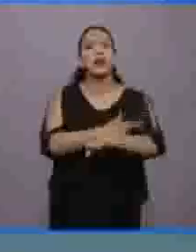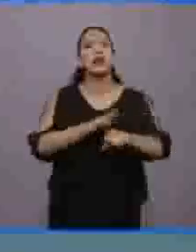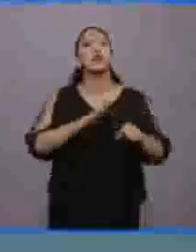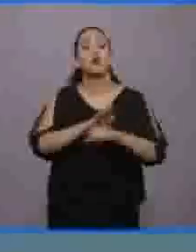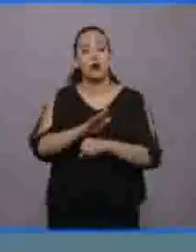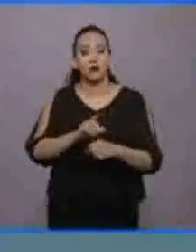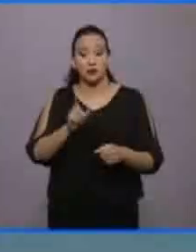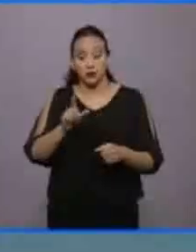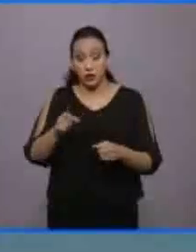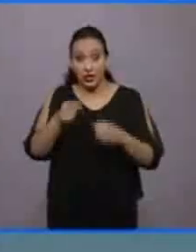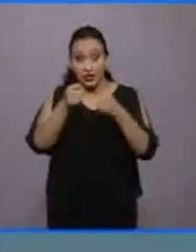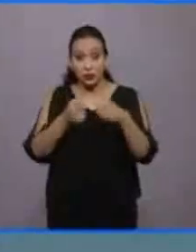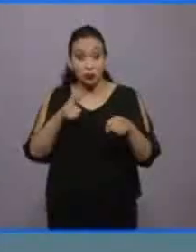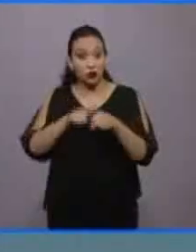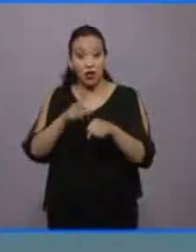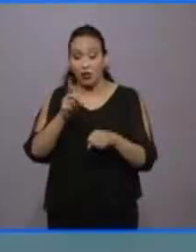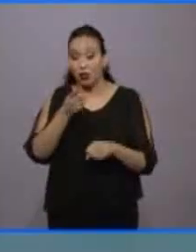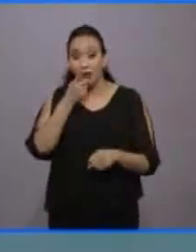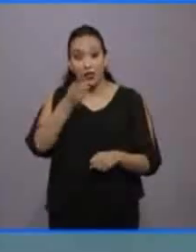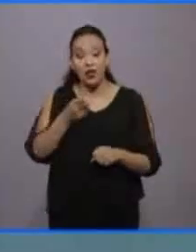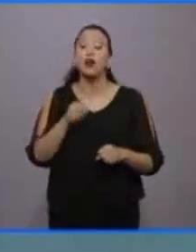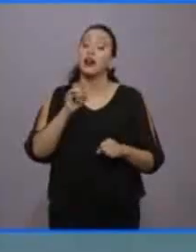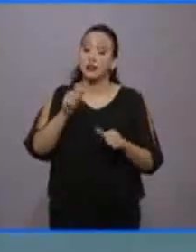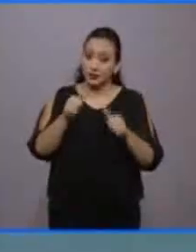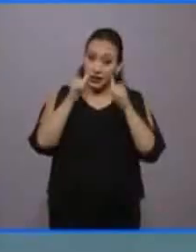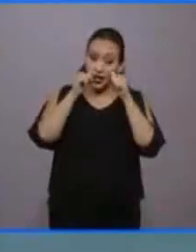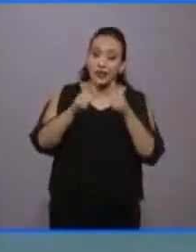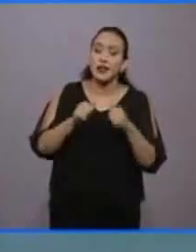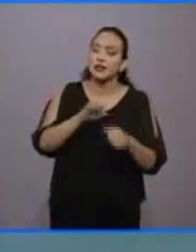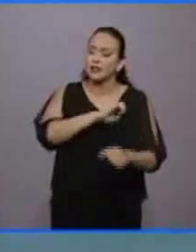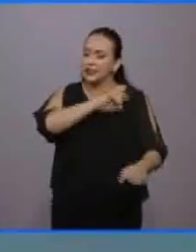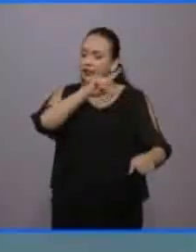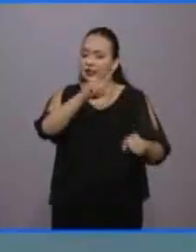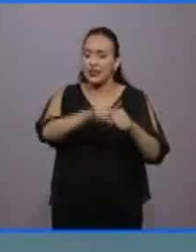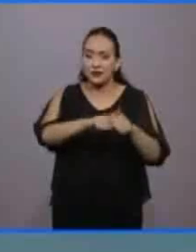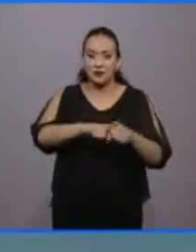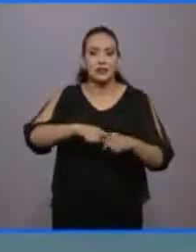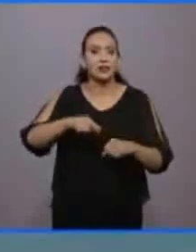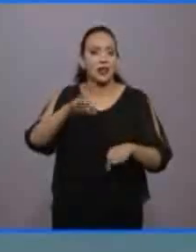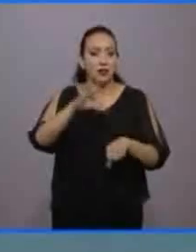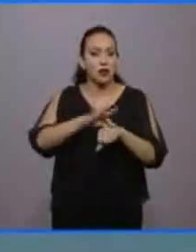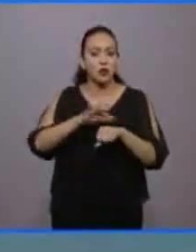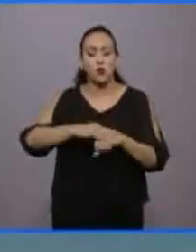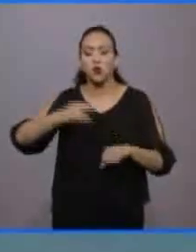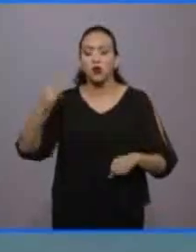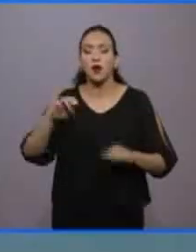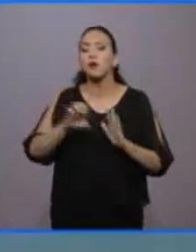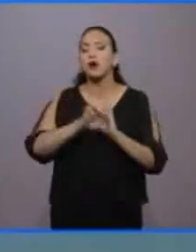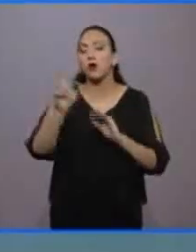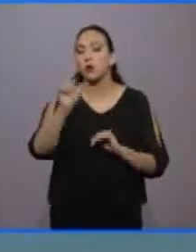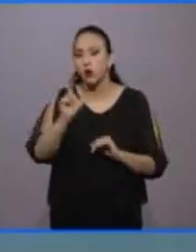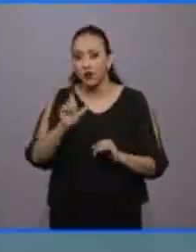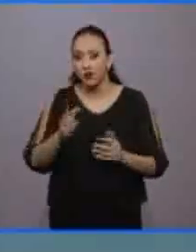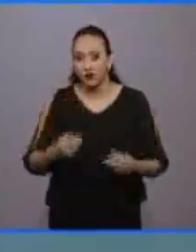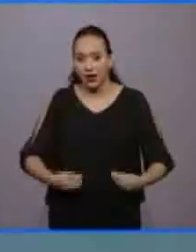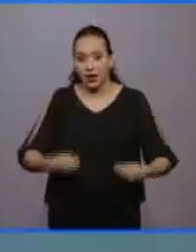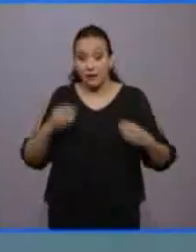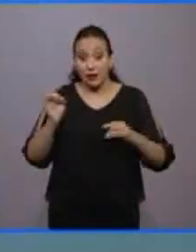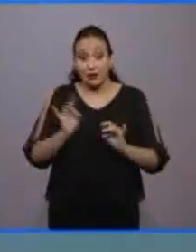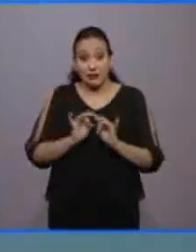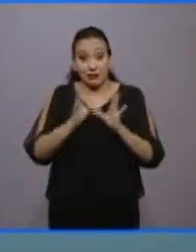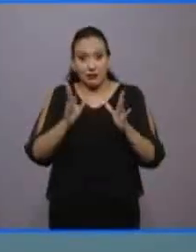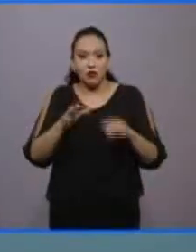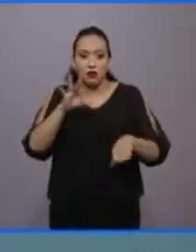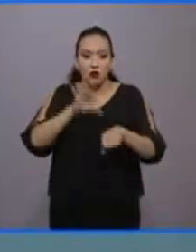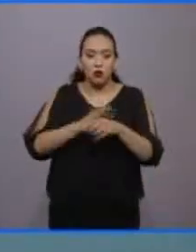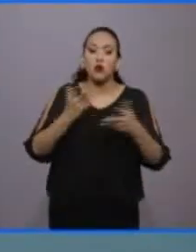omisión del Seguro Social de brindar atención médica especializada urgente cuando hay riesgo de poner en peligro la vida, la